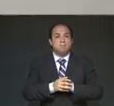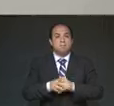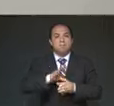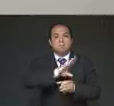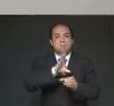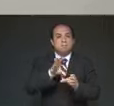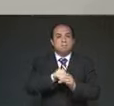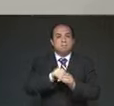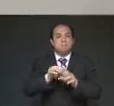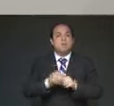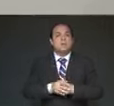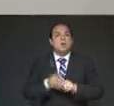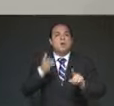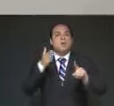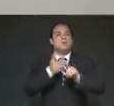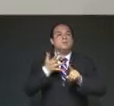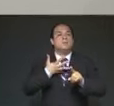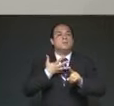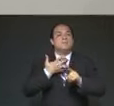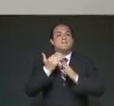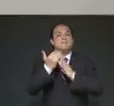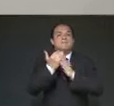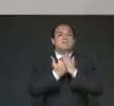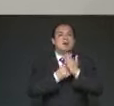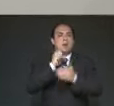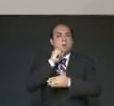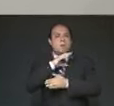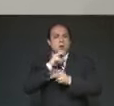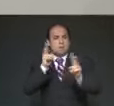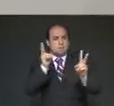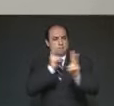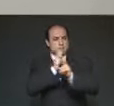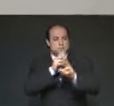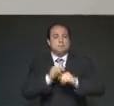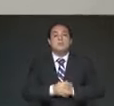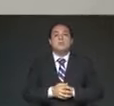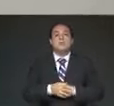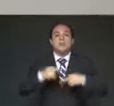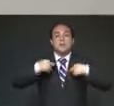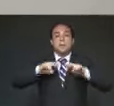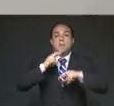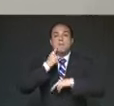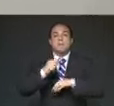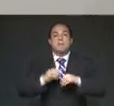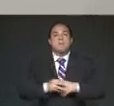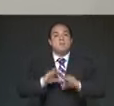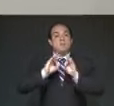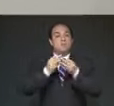busca reducir sus impactos al medio ambiente y representar una mejora en la calidad de vida y el bienestar de los habitantes de nuestra